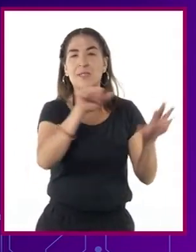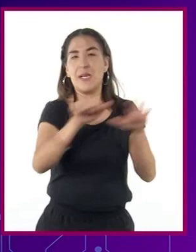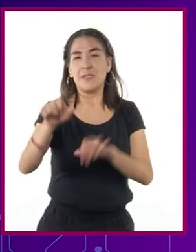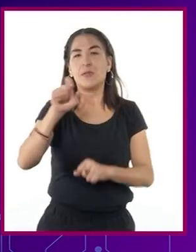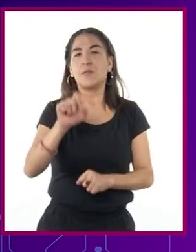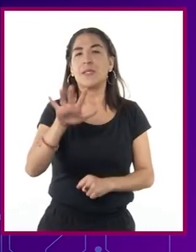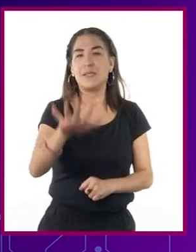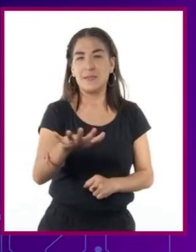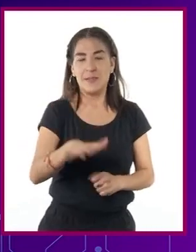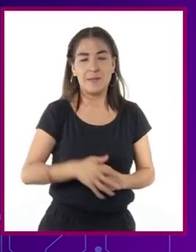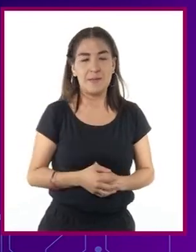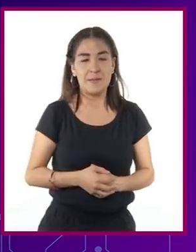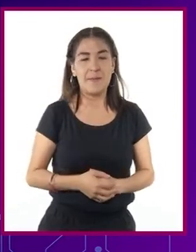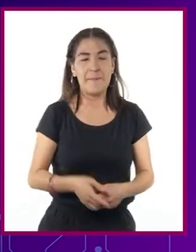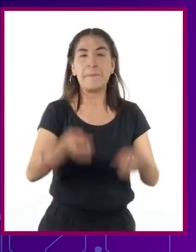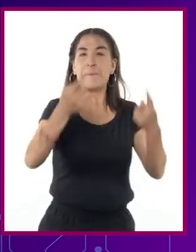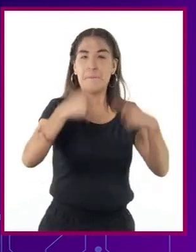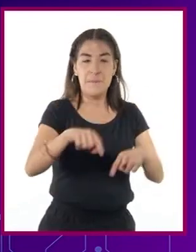0.0625.